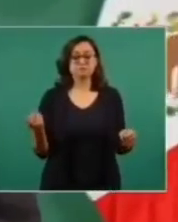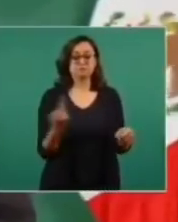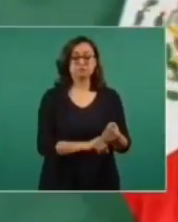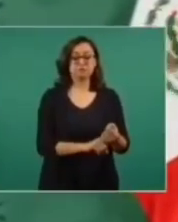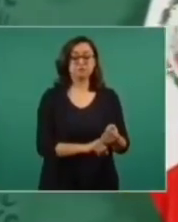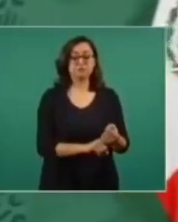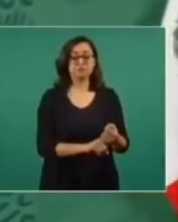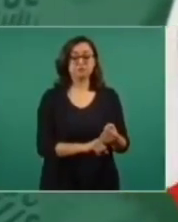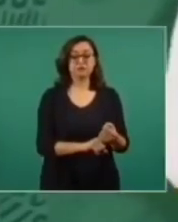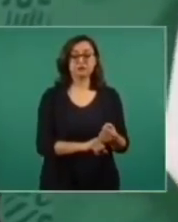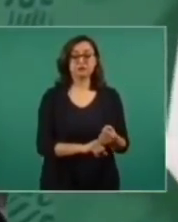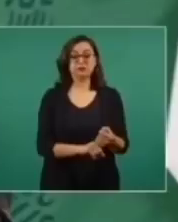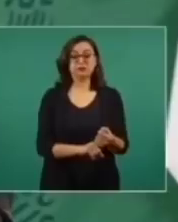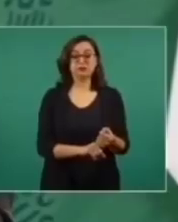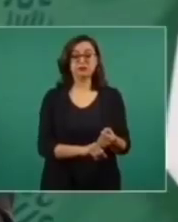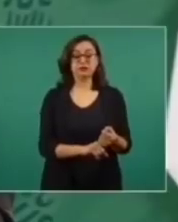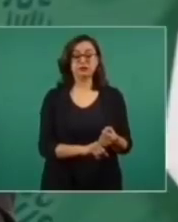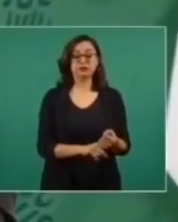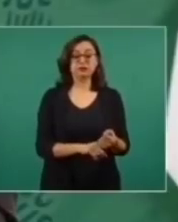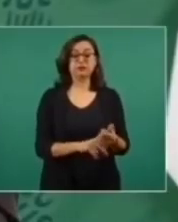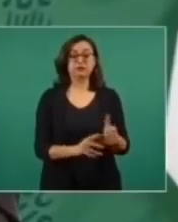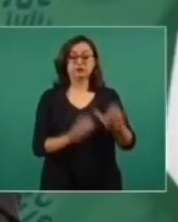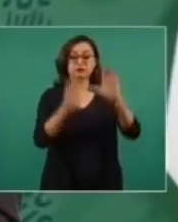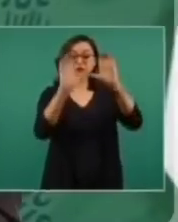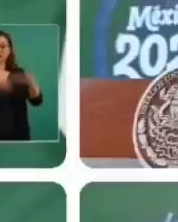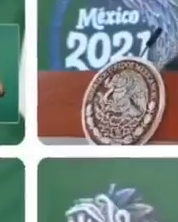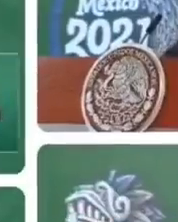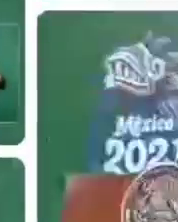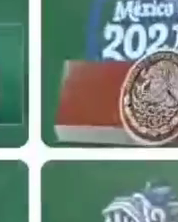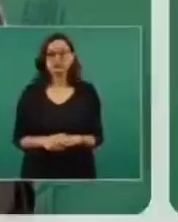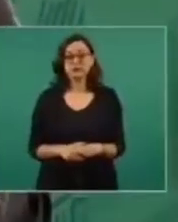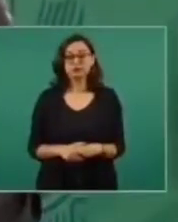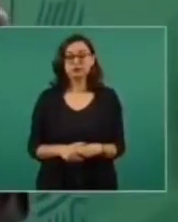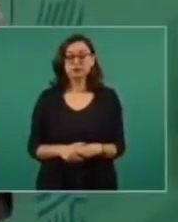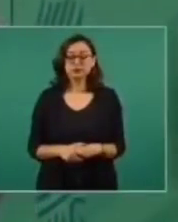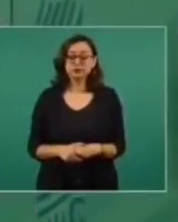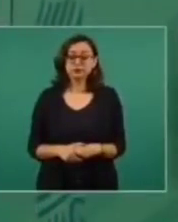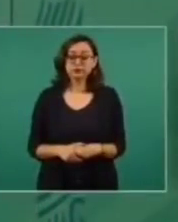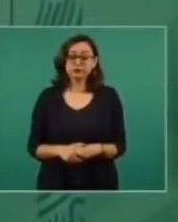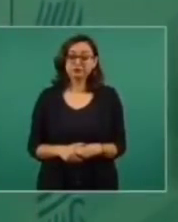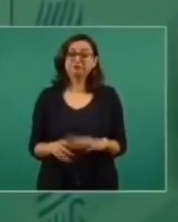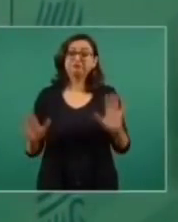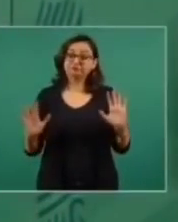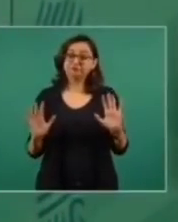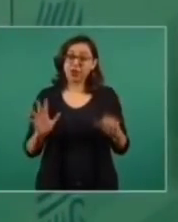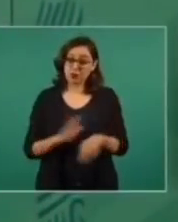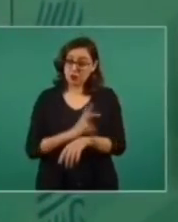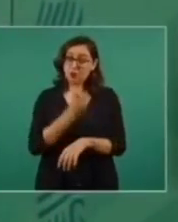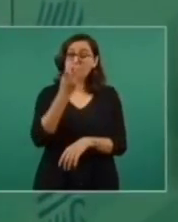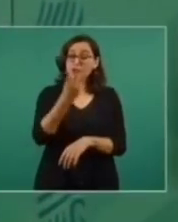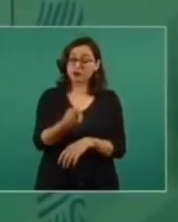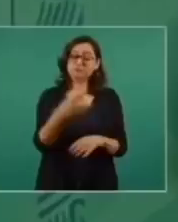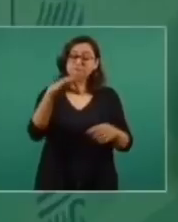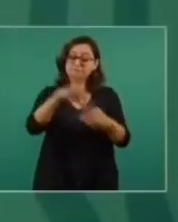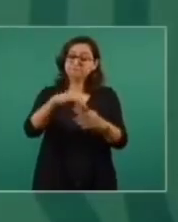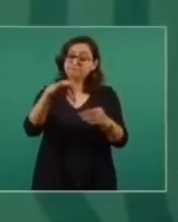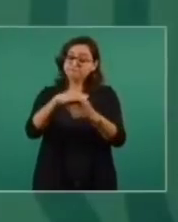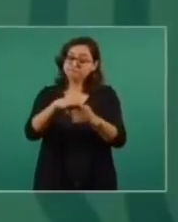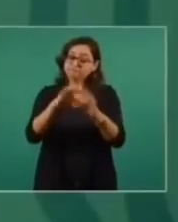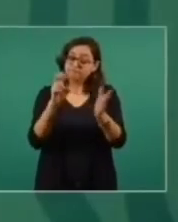empleado al expresidente Calderón. Reforma en lo